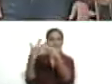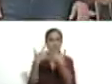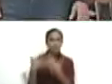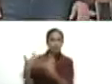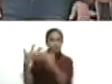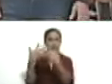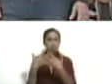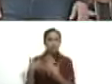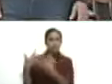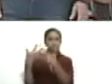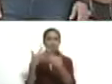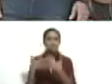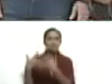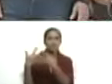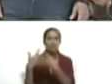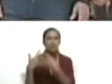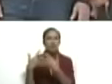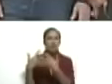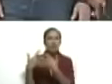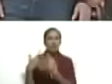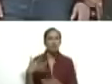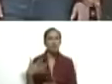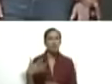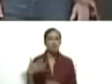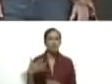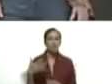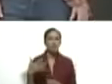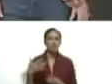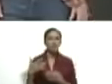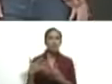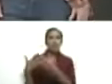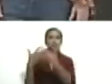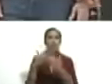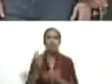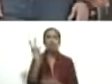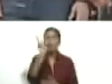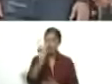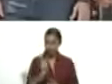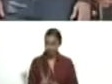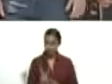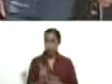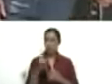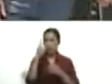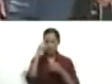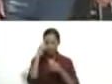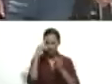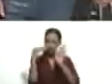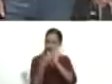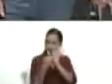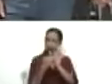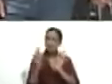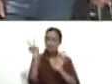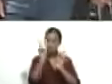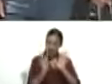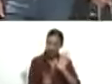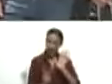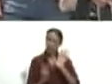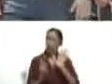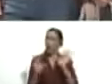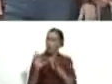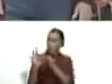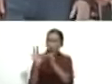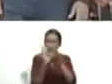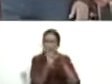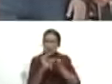Y la consigna de los vietnamitas fue unir a todo el que pueda ser unido contra el